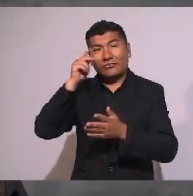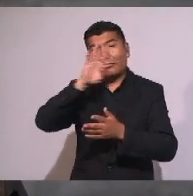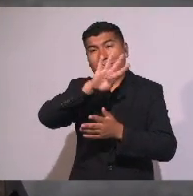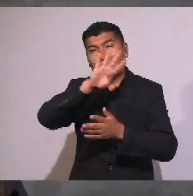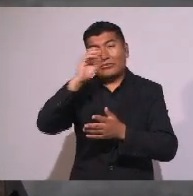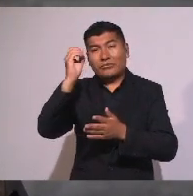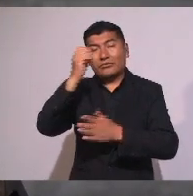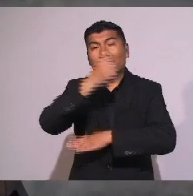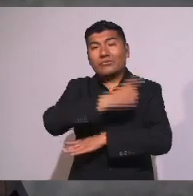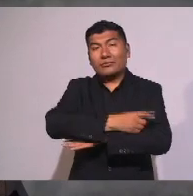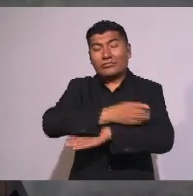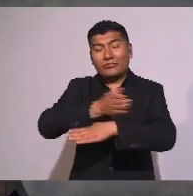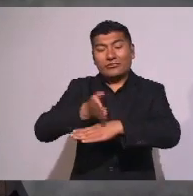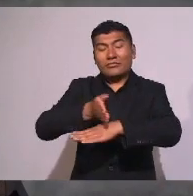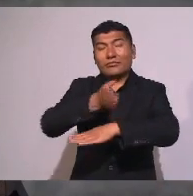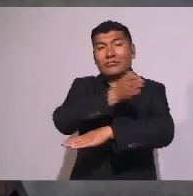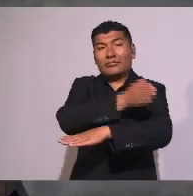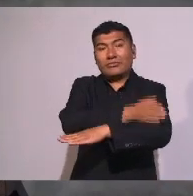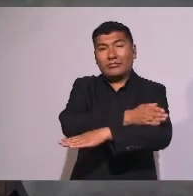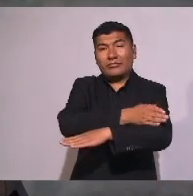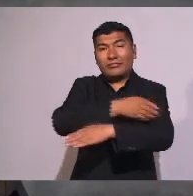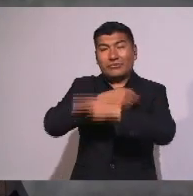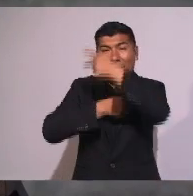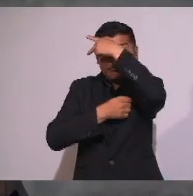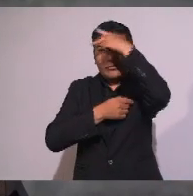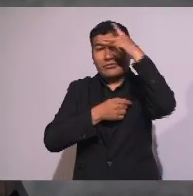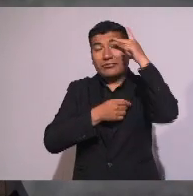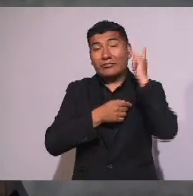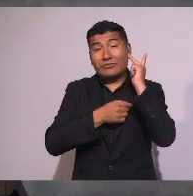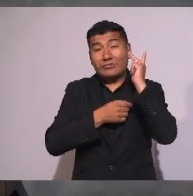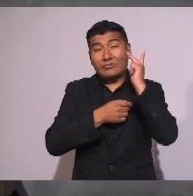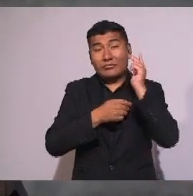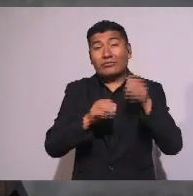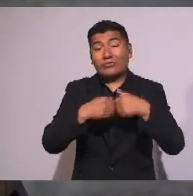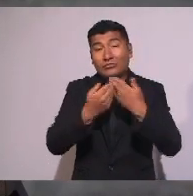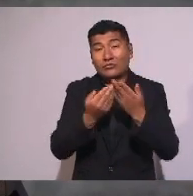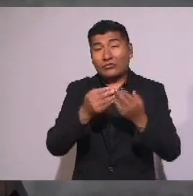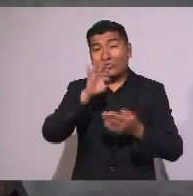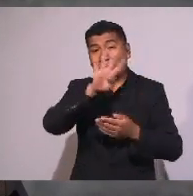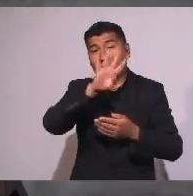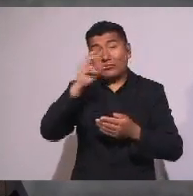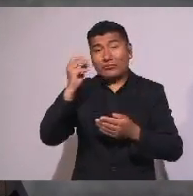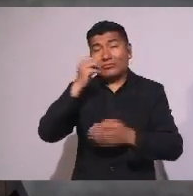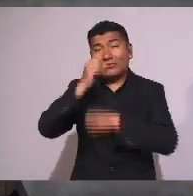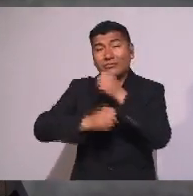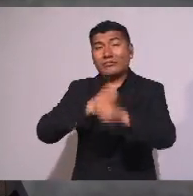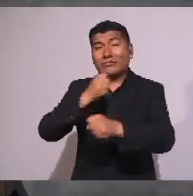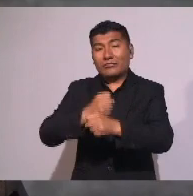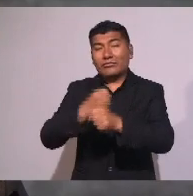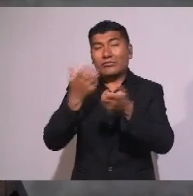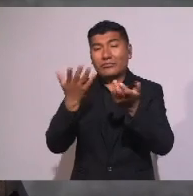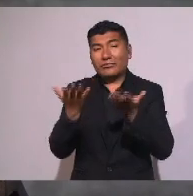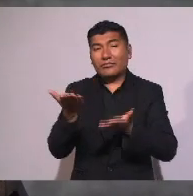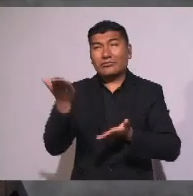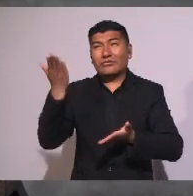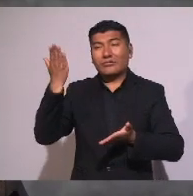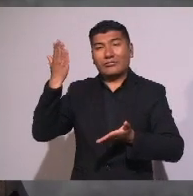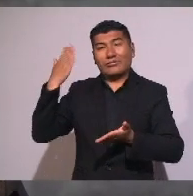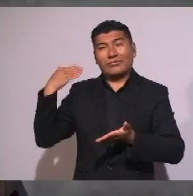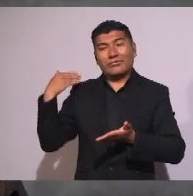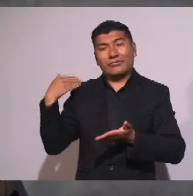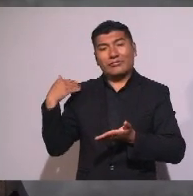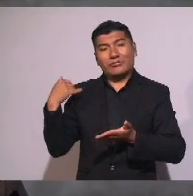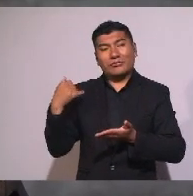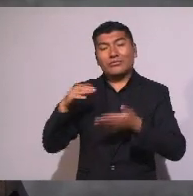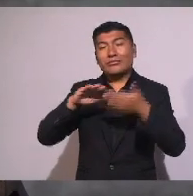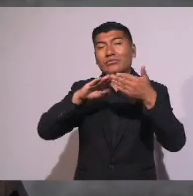40 días antes de la Pascua, como los 40 años que pasó